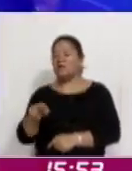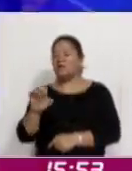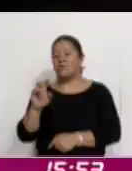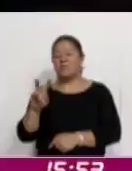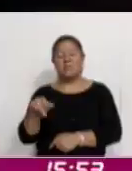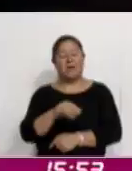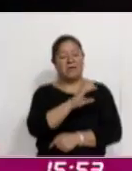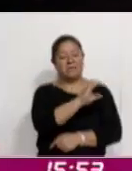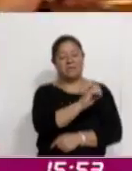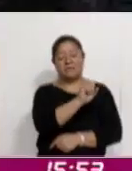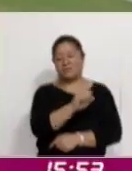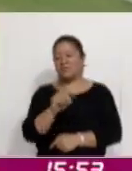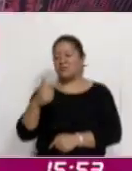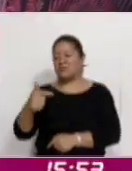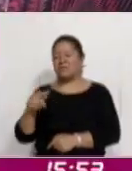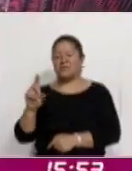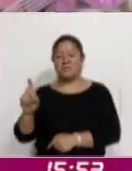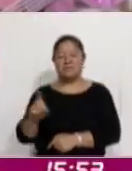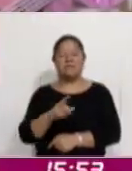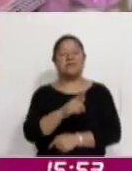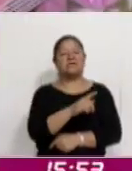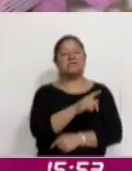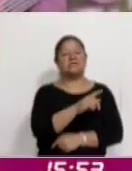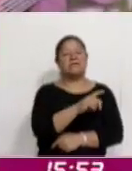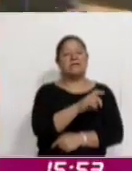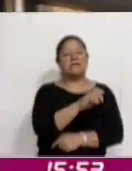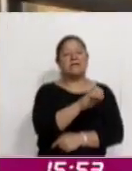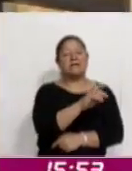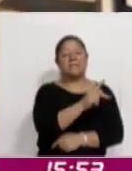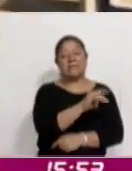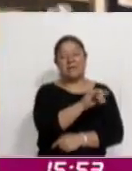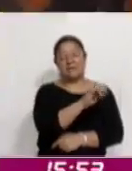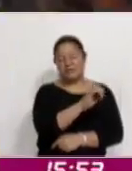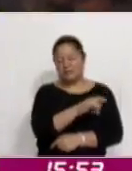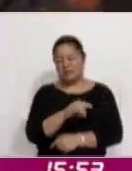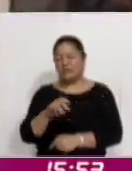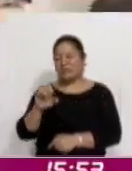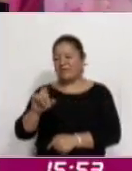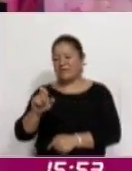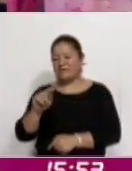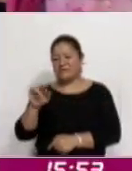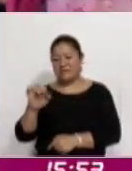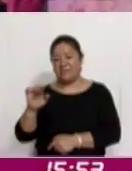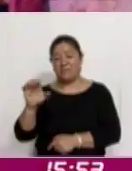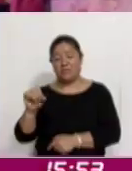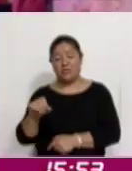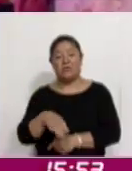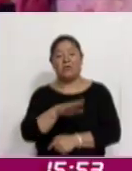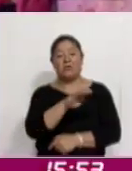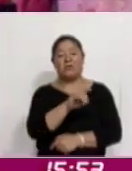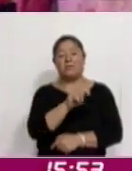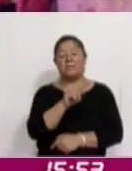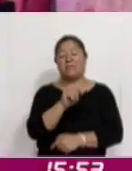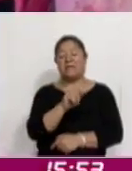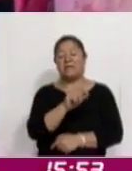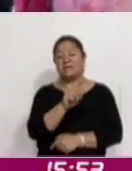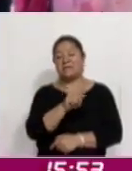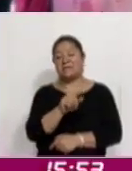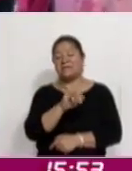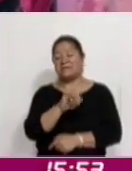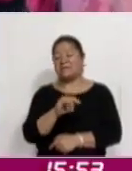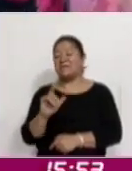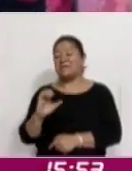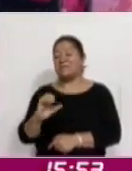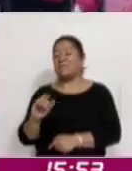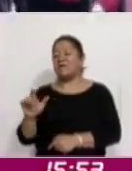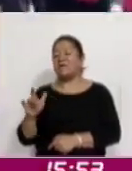Show, Giovanni Domínguez, Grupo Musical Extremo, Ángel Gabriel El Patrón y Betsy Cumbia al Corazón,